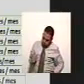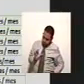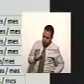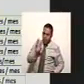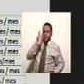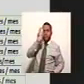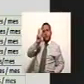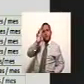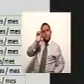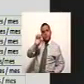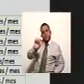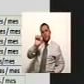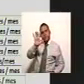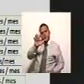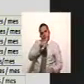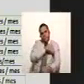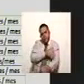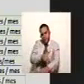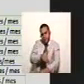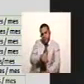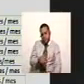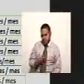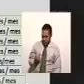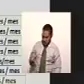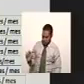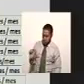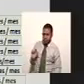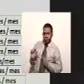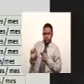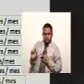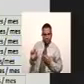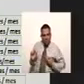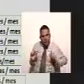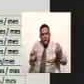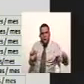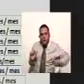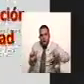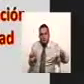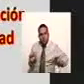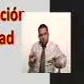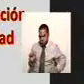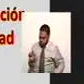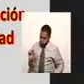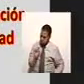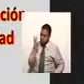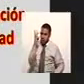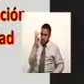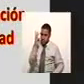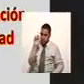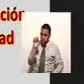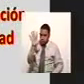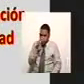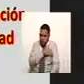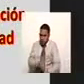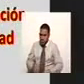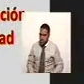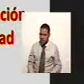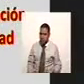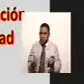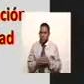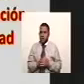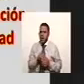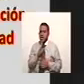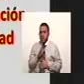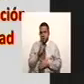pesos después de semejante operación. Ahora, eso no justifica, por supuesto, ninguna vía de hecho. Lo que sí